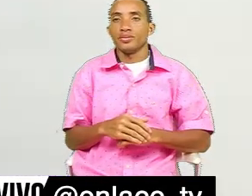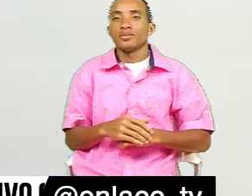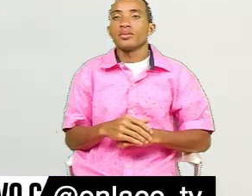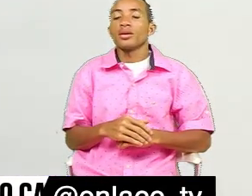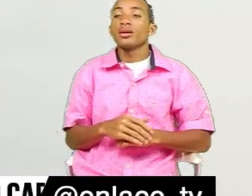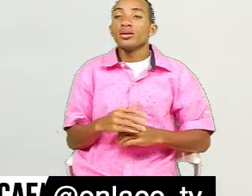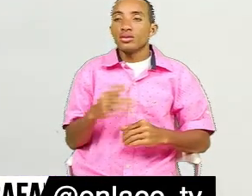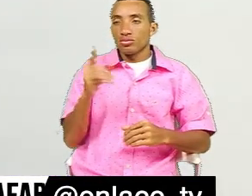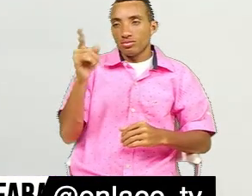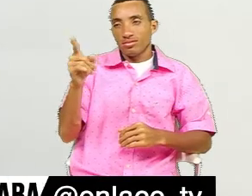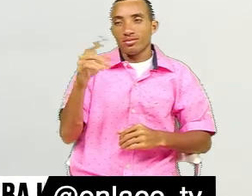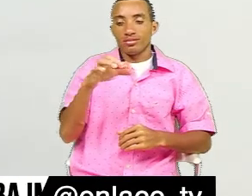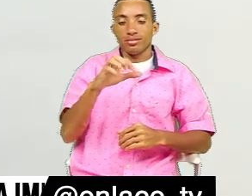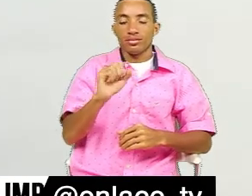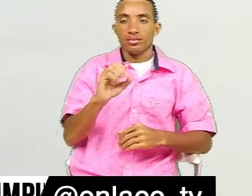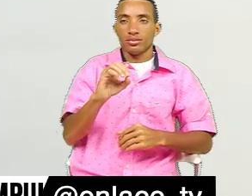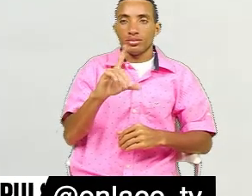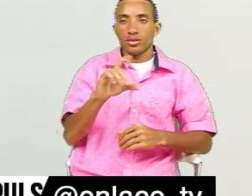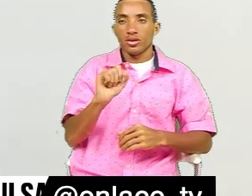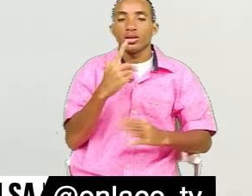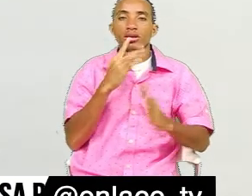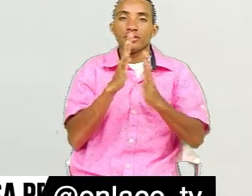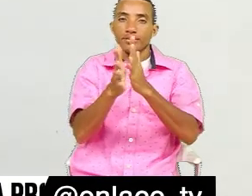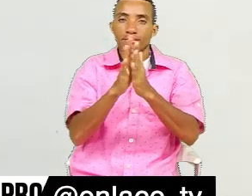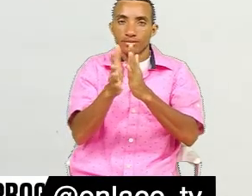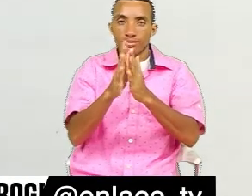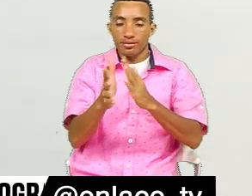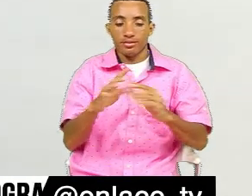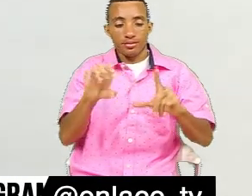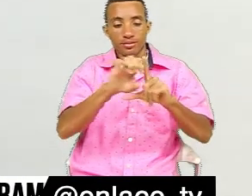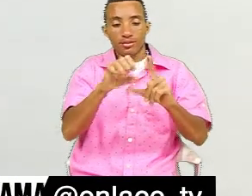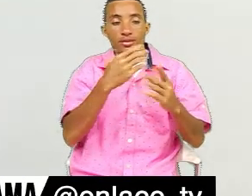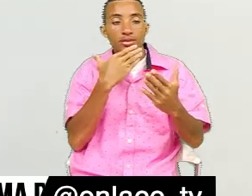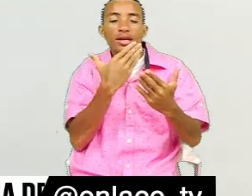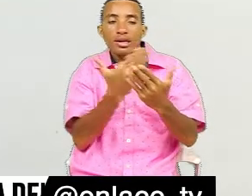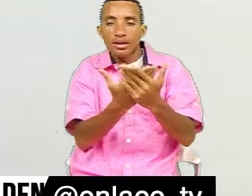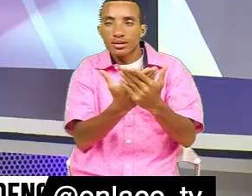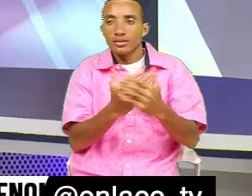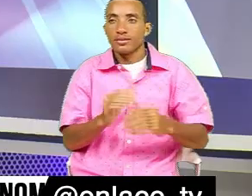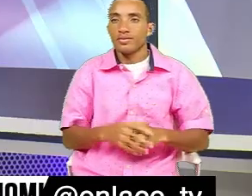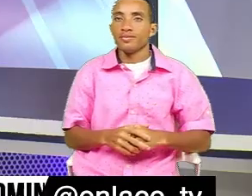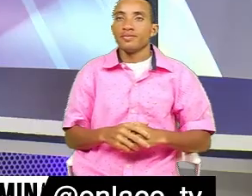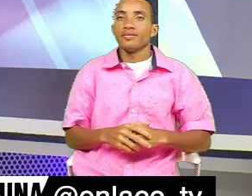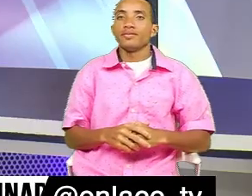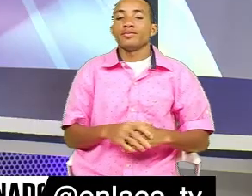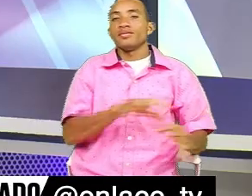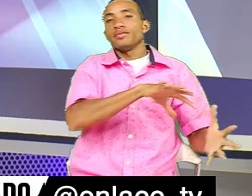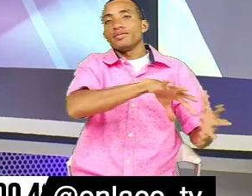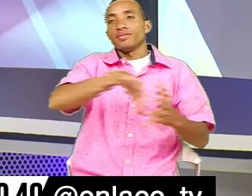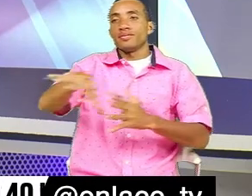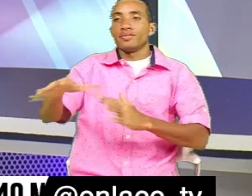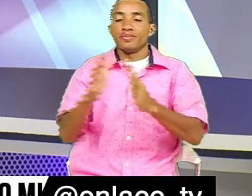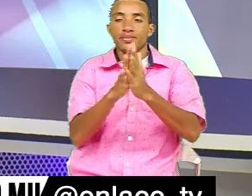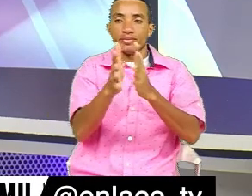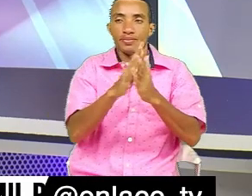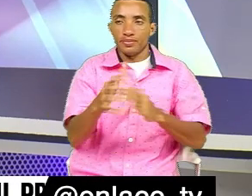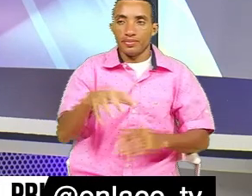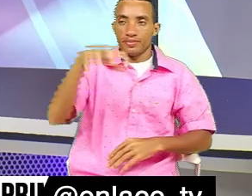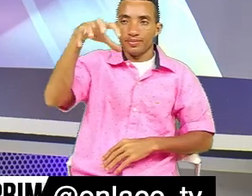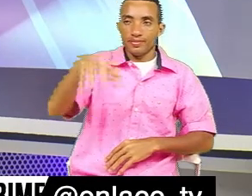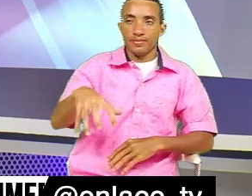y Enlace 10 por darnos esta gran oportunidad de comunicarle a la gente esta magnífica noticia. Otras informaciones, la Quinta Brigada del